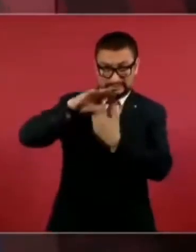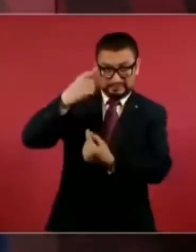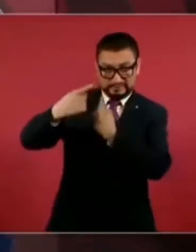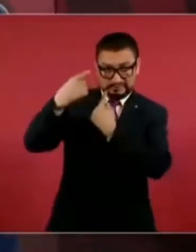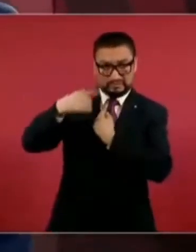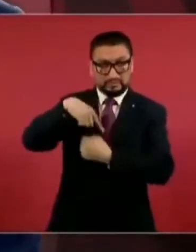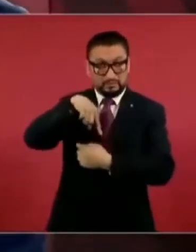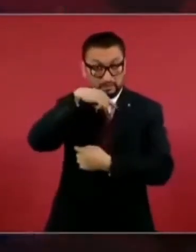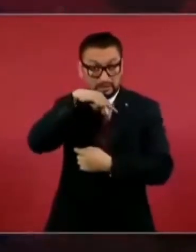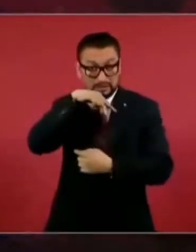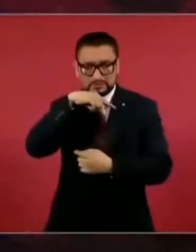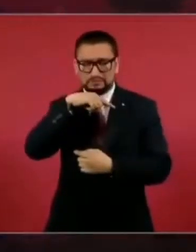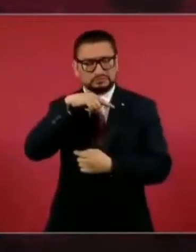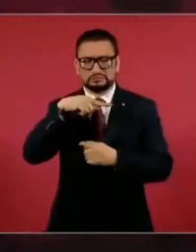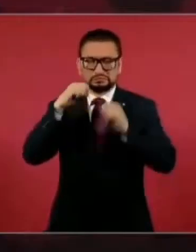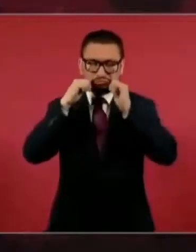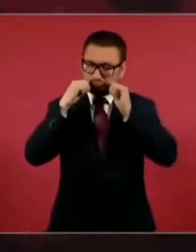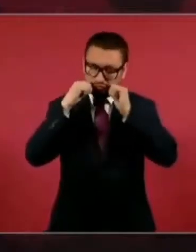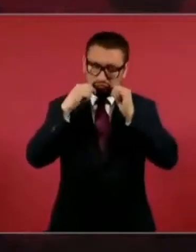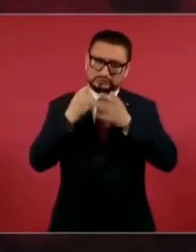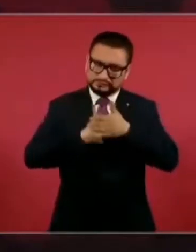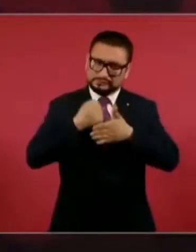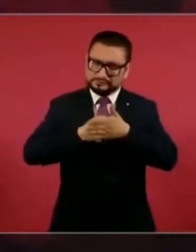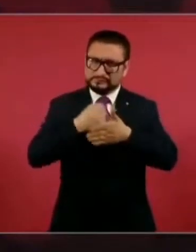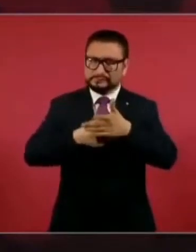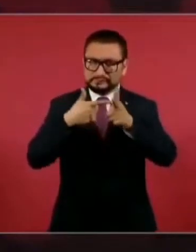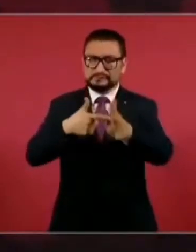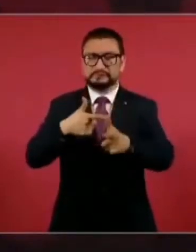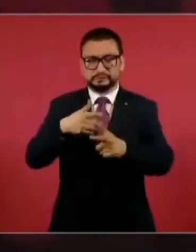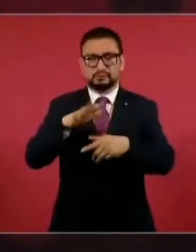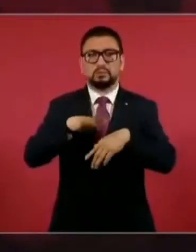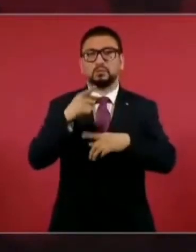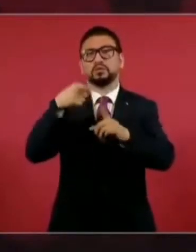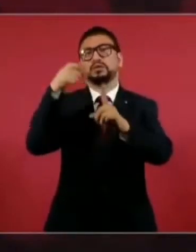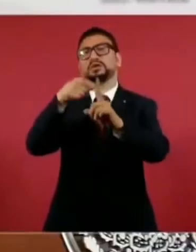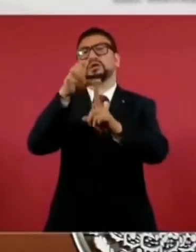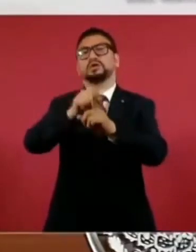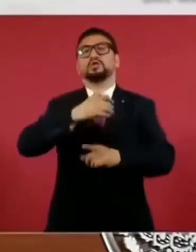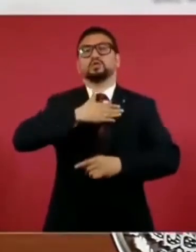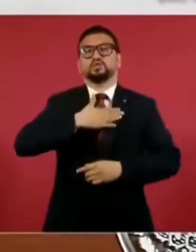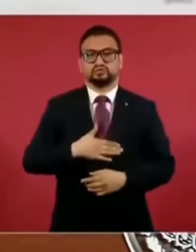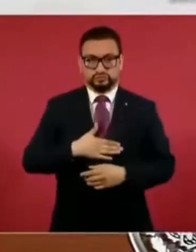porque se lucha por una causa justa. Malo sería